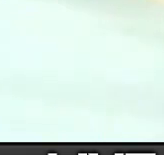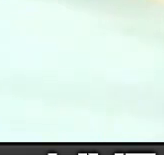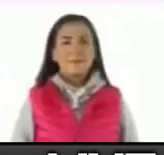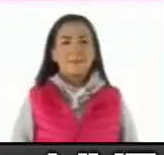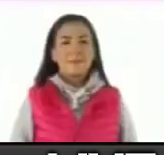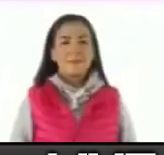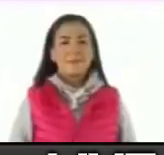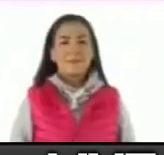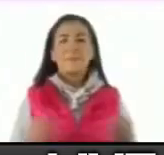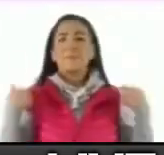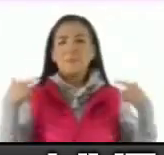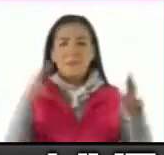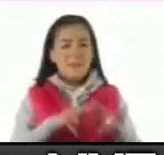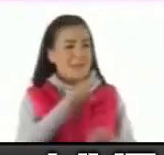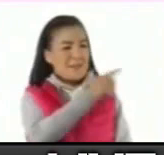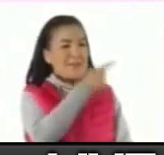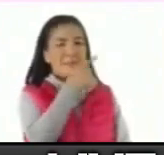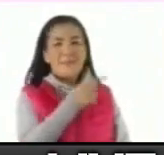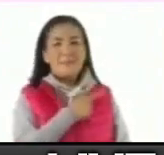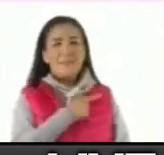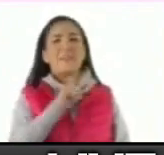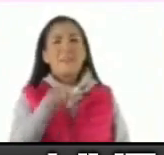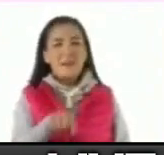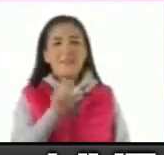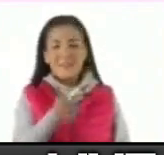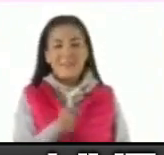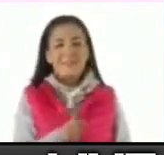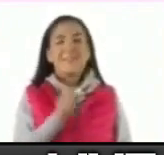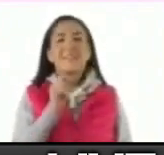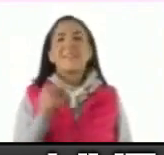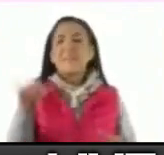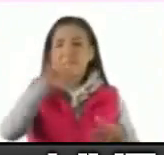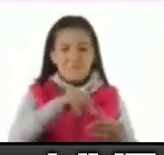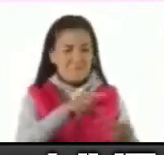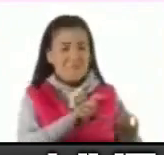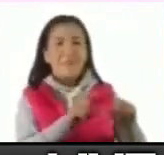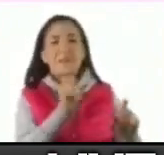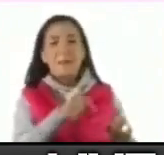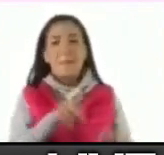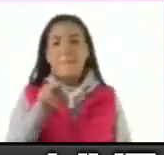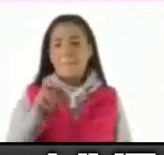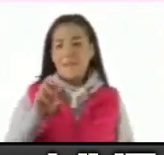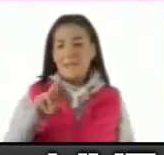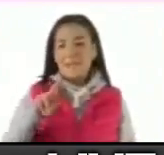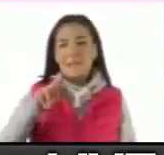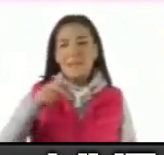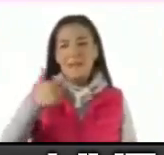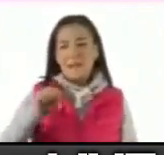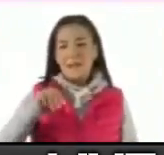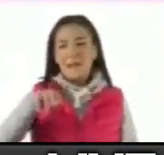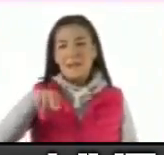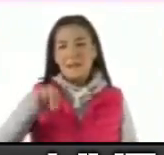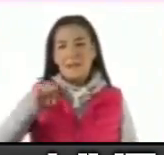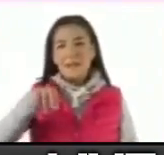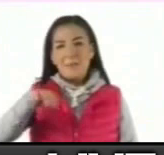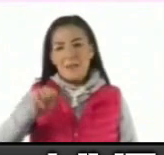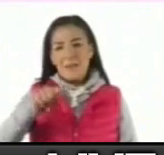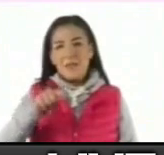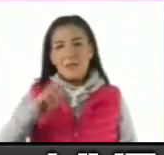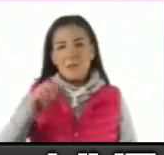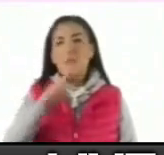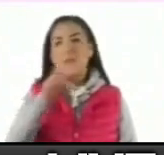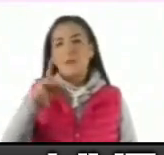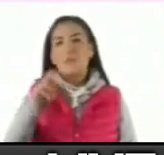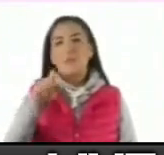Maestra, ¿nos puede decir qué sustancias utilizó? Claro, son permanganato de potasio y agua oxigenada. Muy